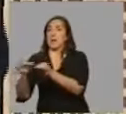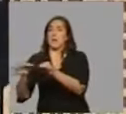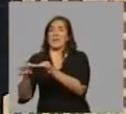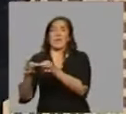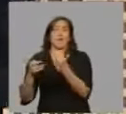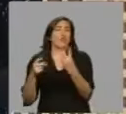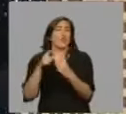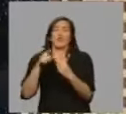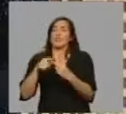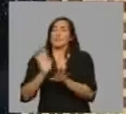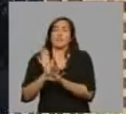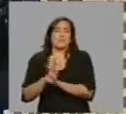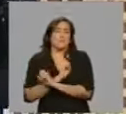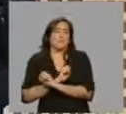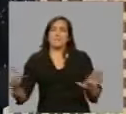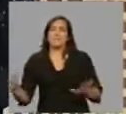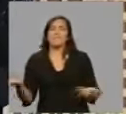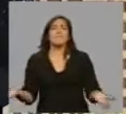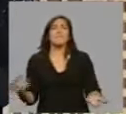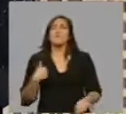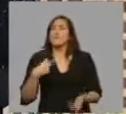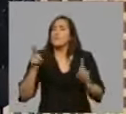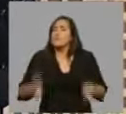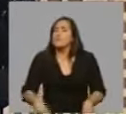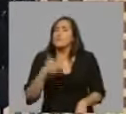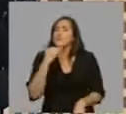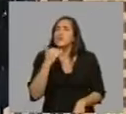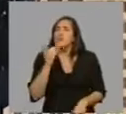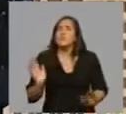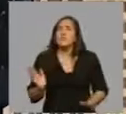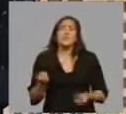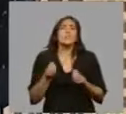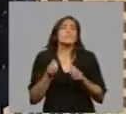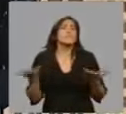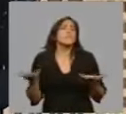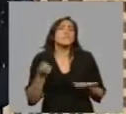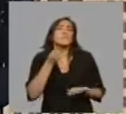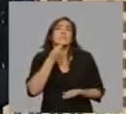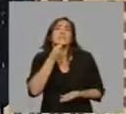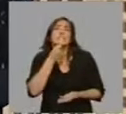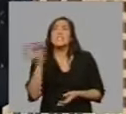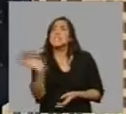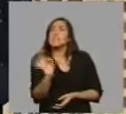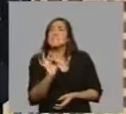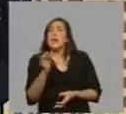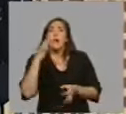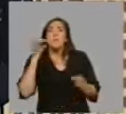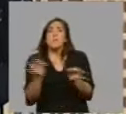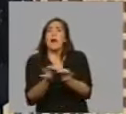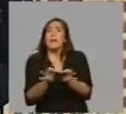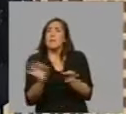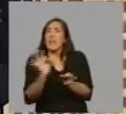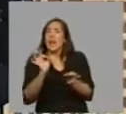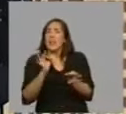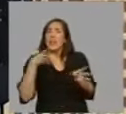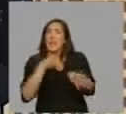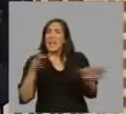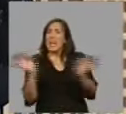sinceramente, no sé qué hubiera pasado si no hubiera sucedido lo de Malvinas. No sé cuál hubiera